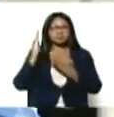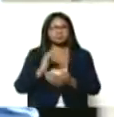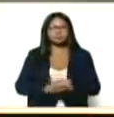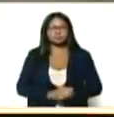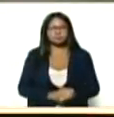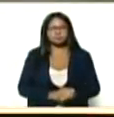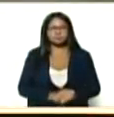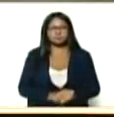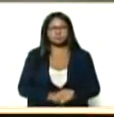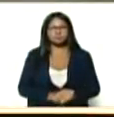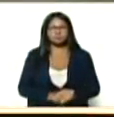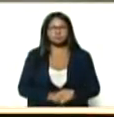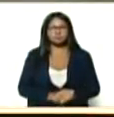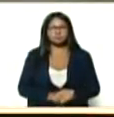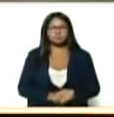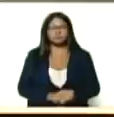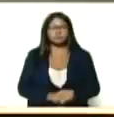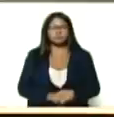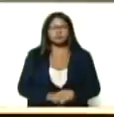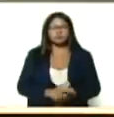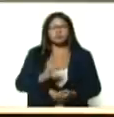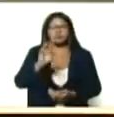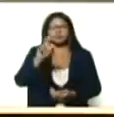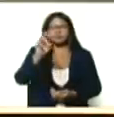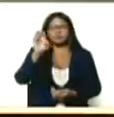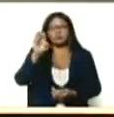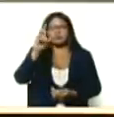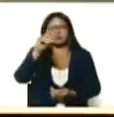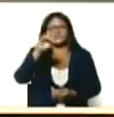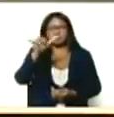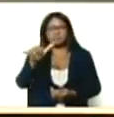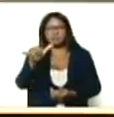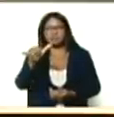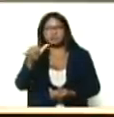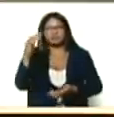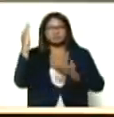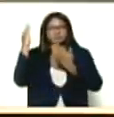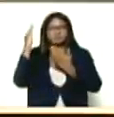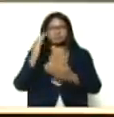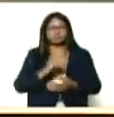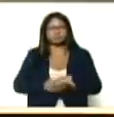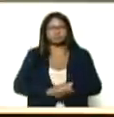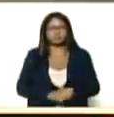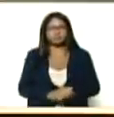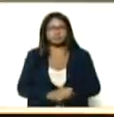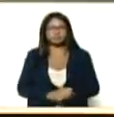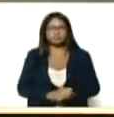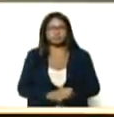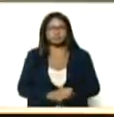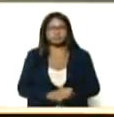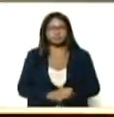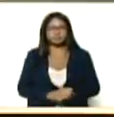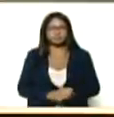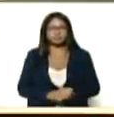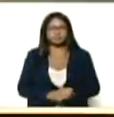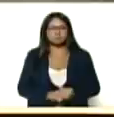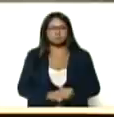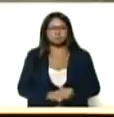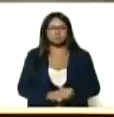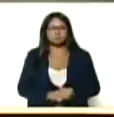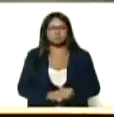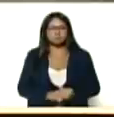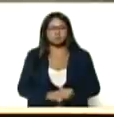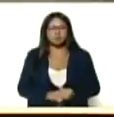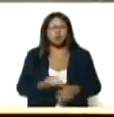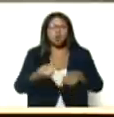El compañero Freddy Bernal está permisado en el Táchira. El compañero gobernador